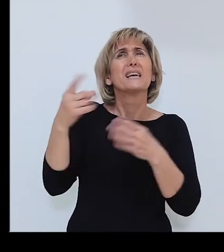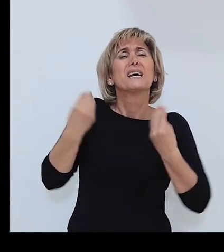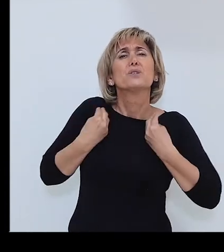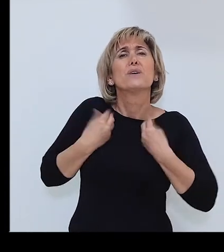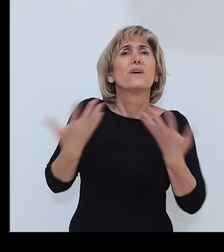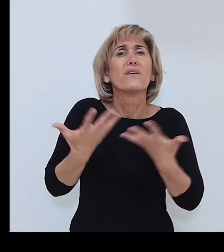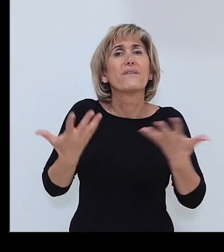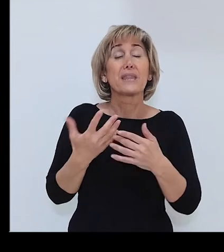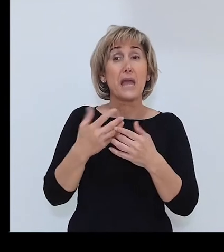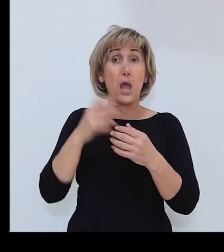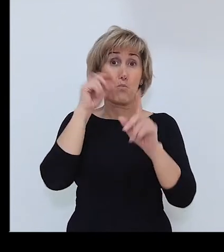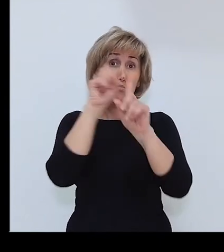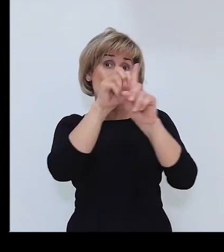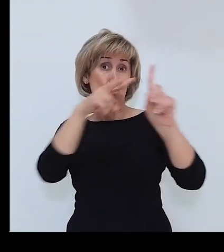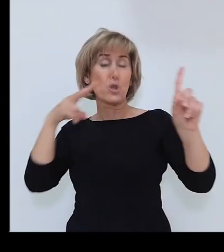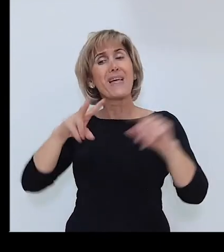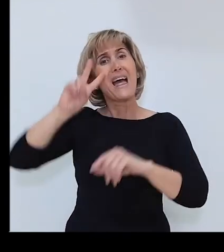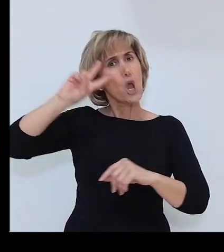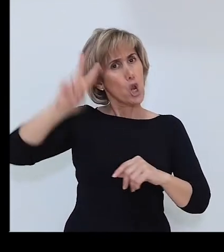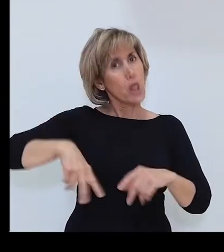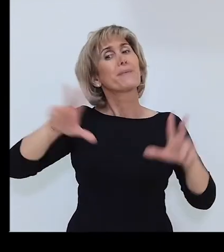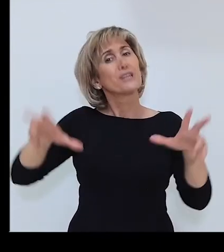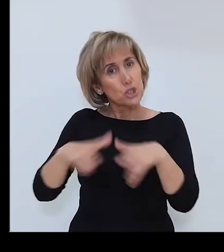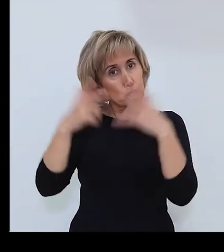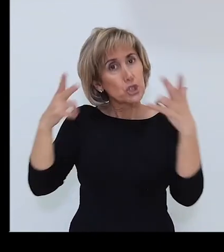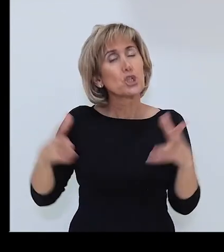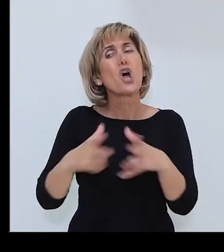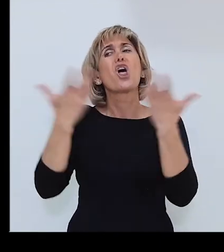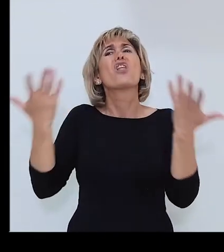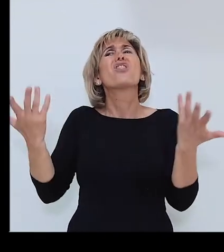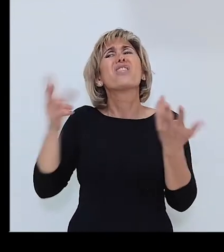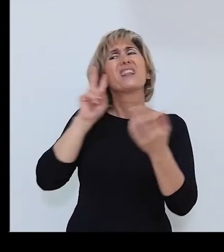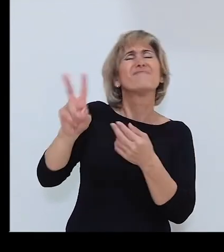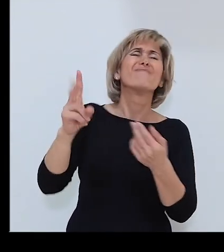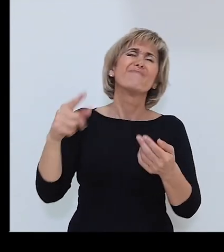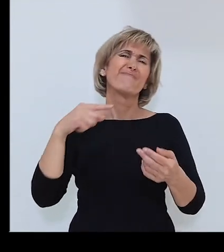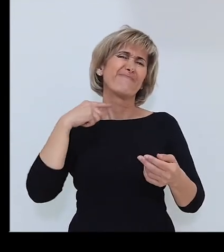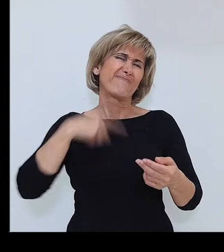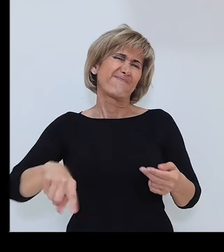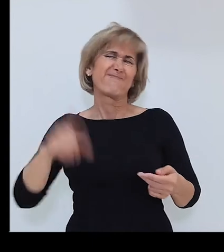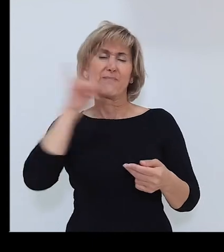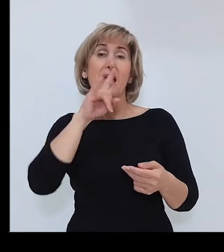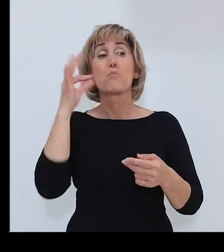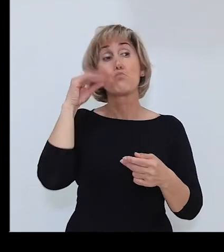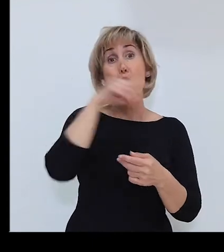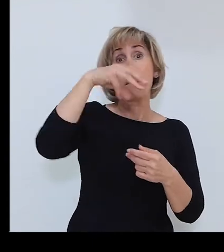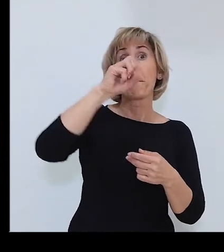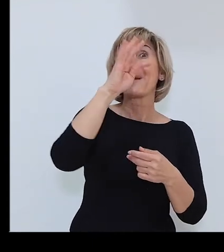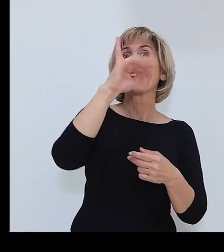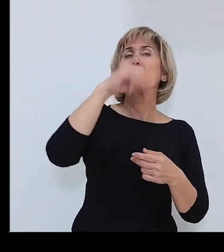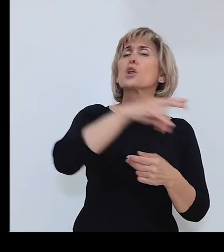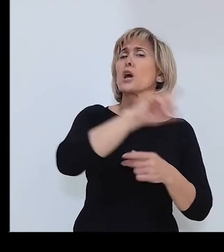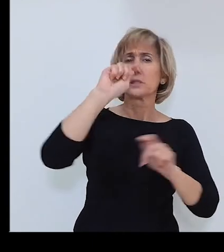un, digamos, desde el punto de vista del reconocimiento social, un perdedor, Martineau es una triunfadora en ese sentido, una